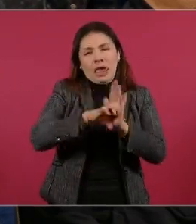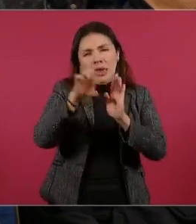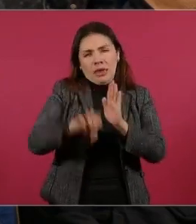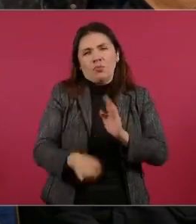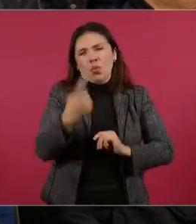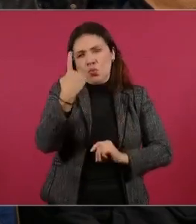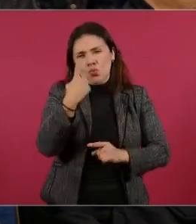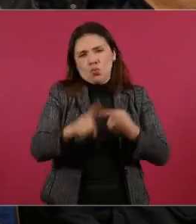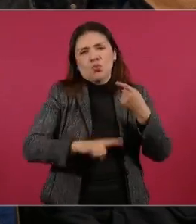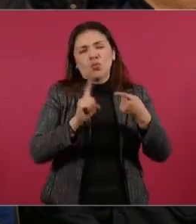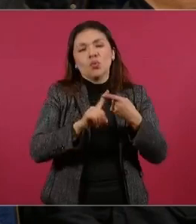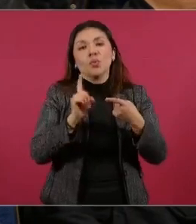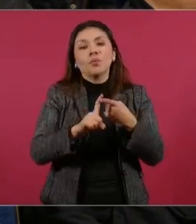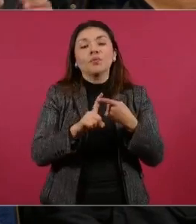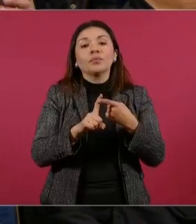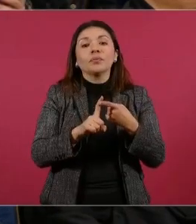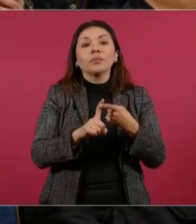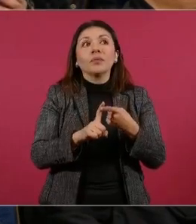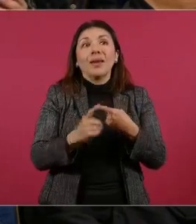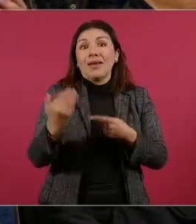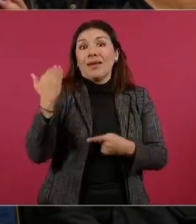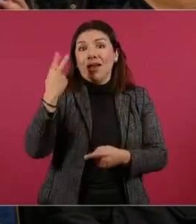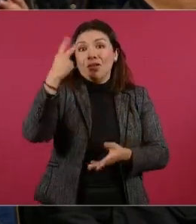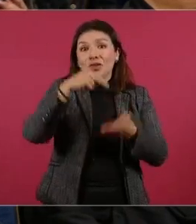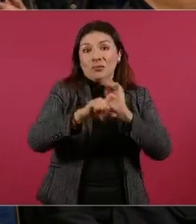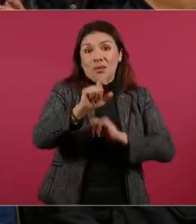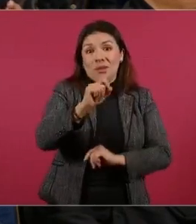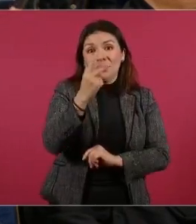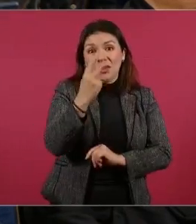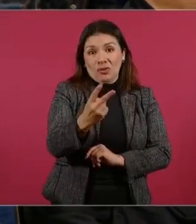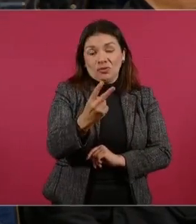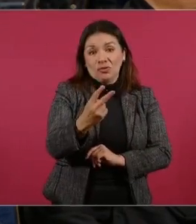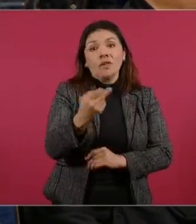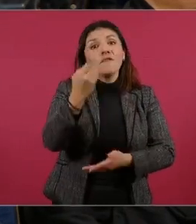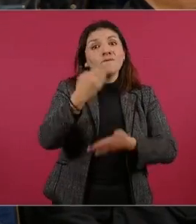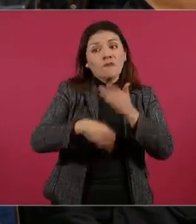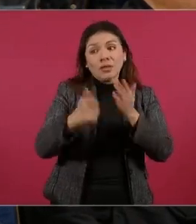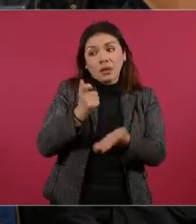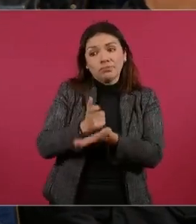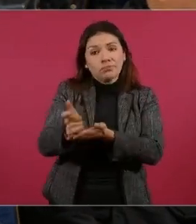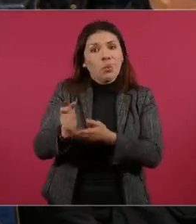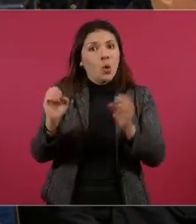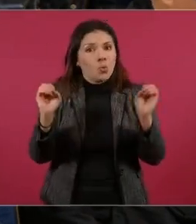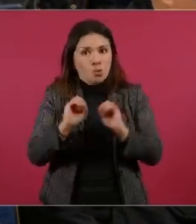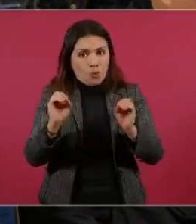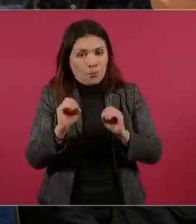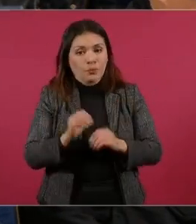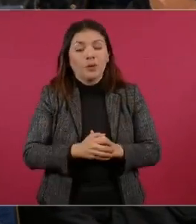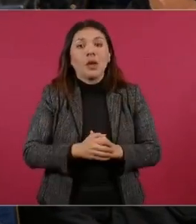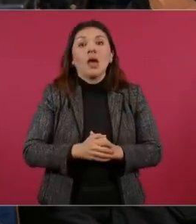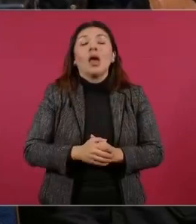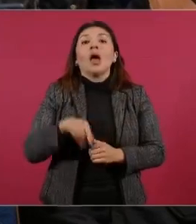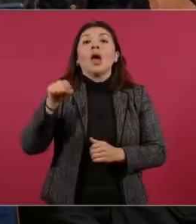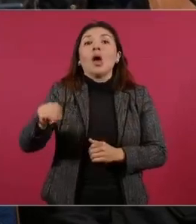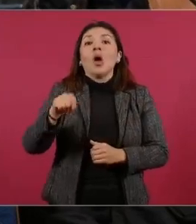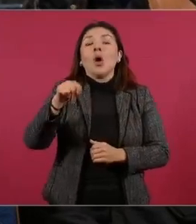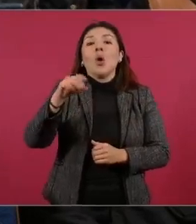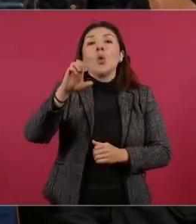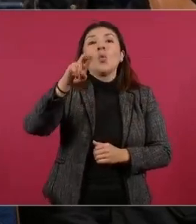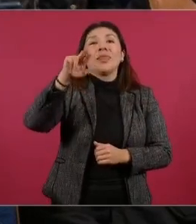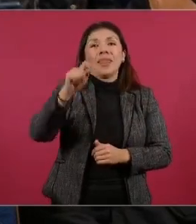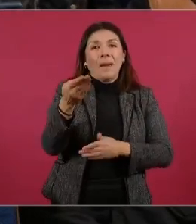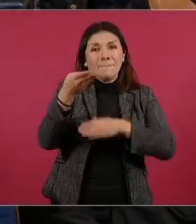ejemplo que en el 2022 no les llegó no se les depositó y en el estado de cuenta a ellos les